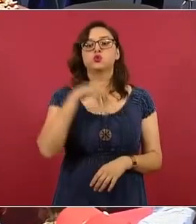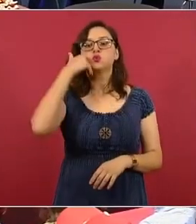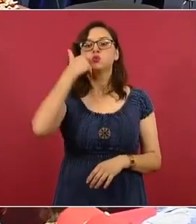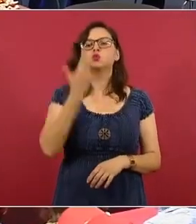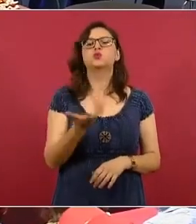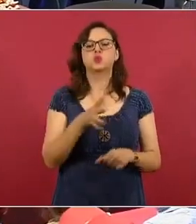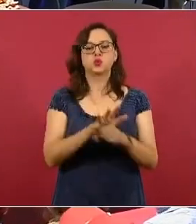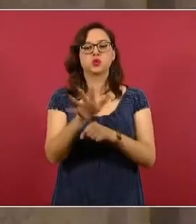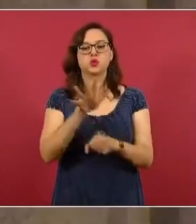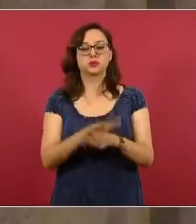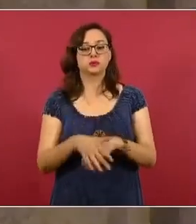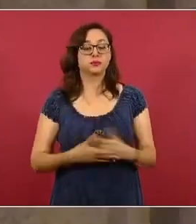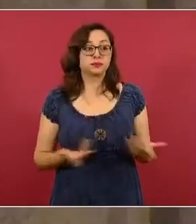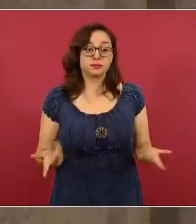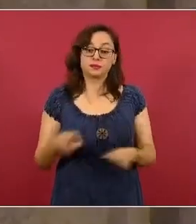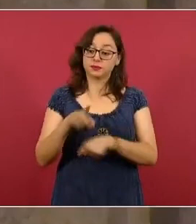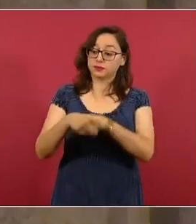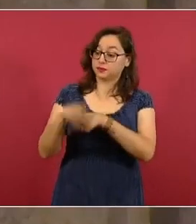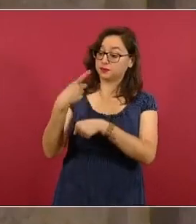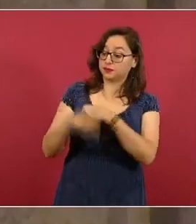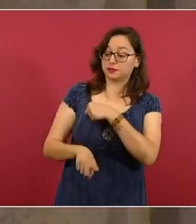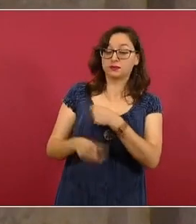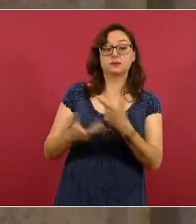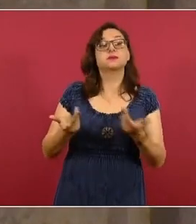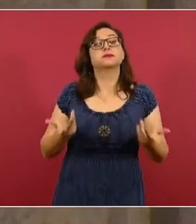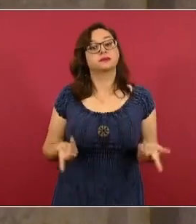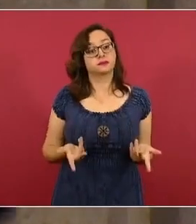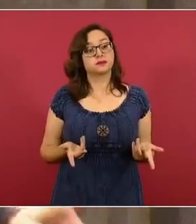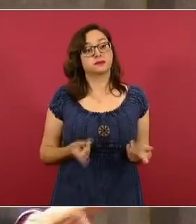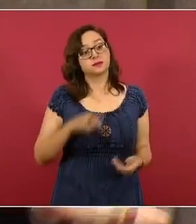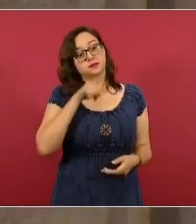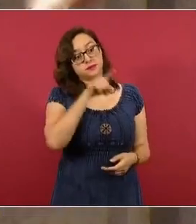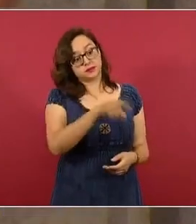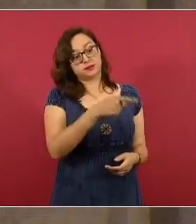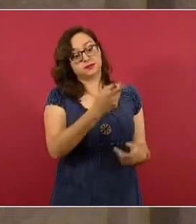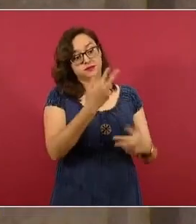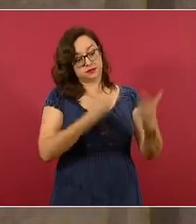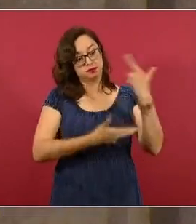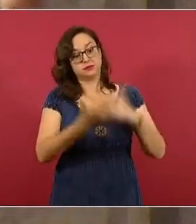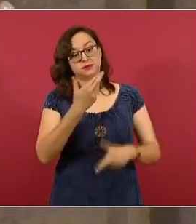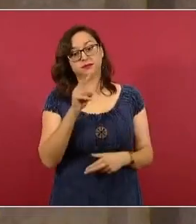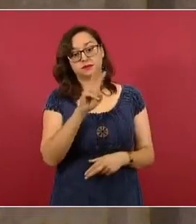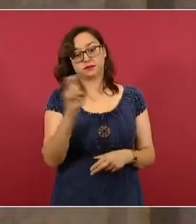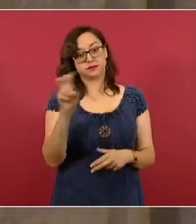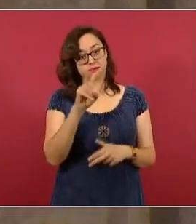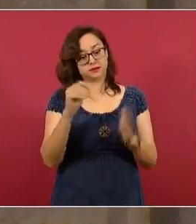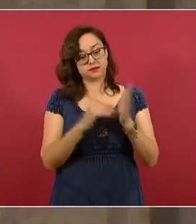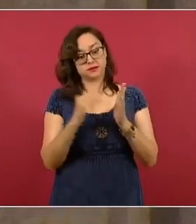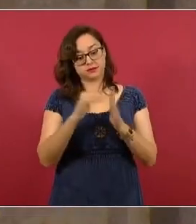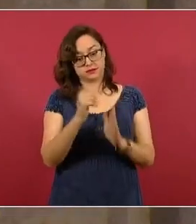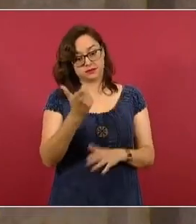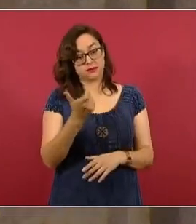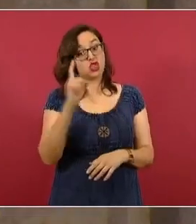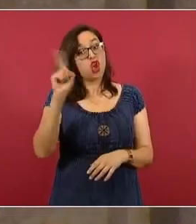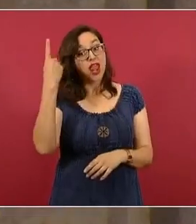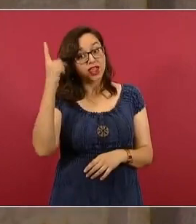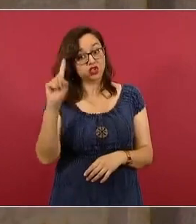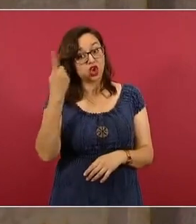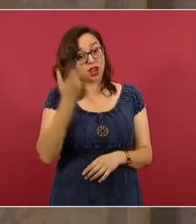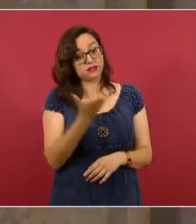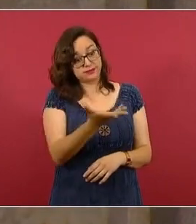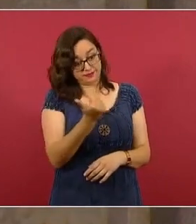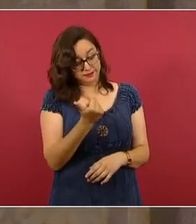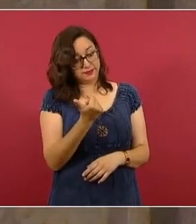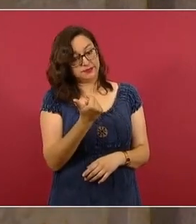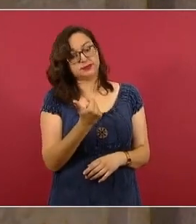procurando es que se repare el daño, y el que vendió tiene que devolver 200 millones de dólares, y ya